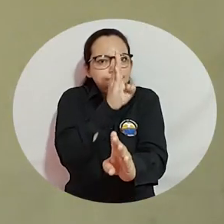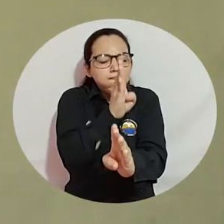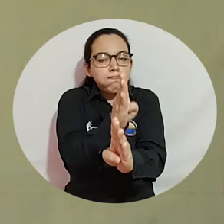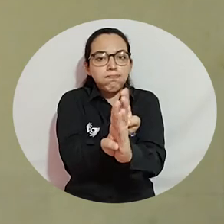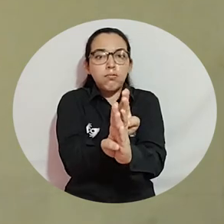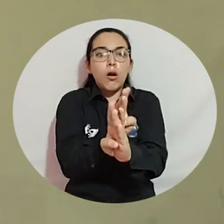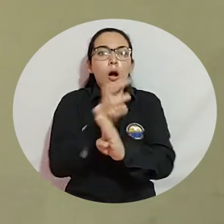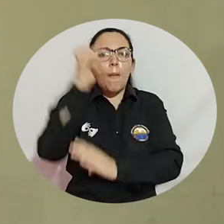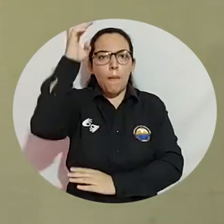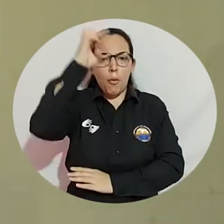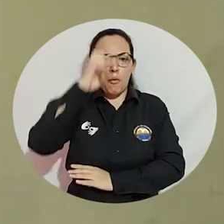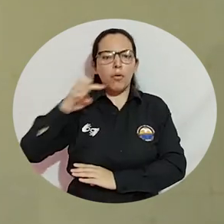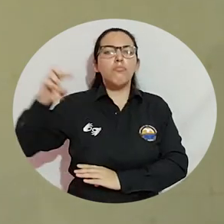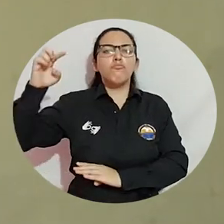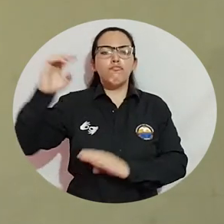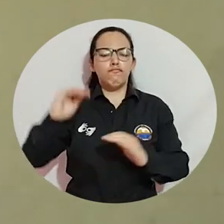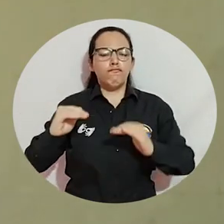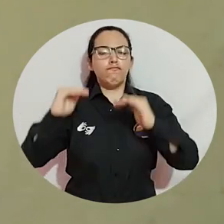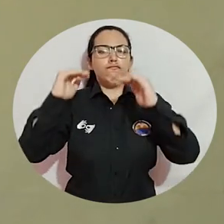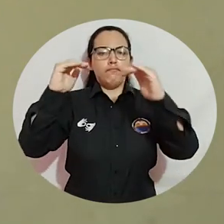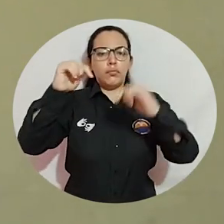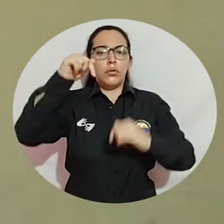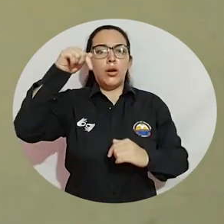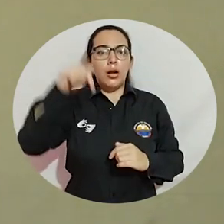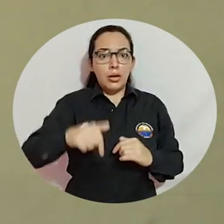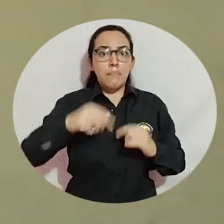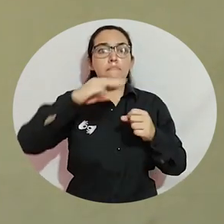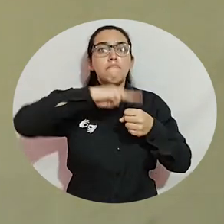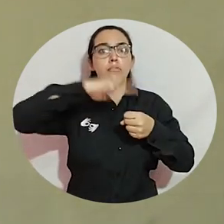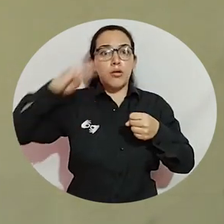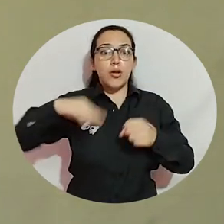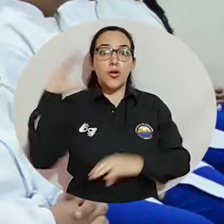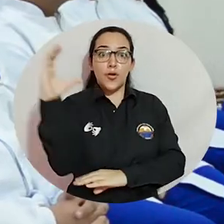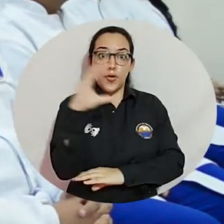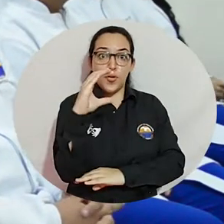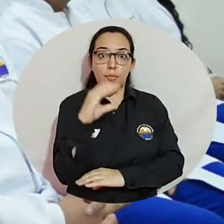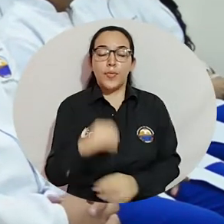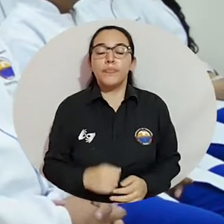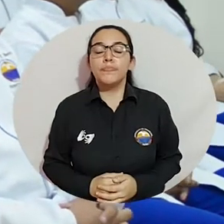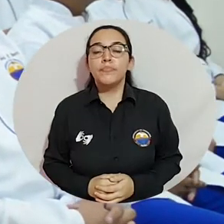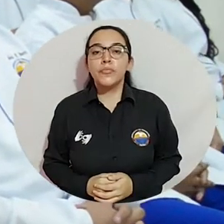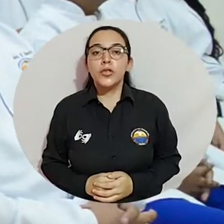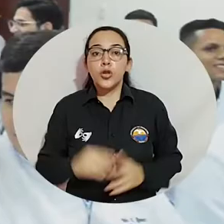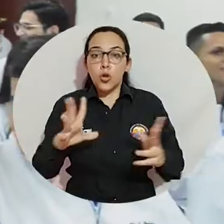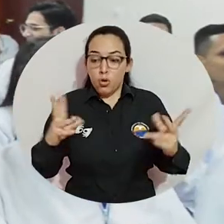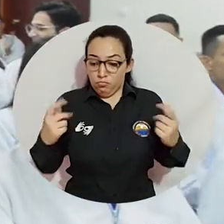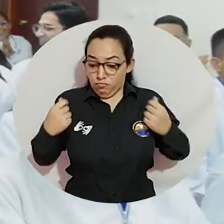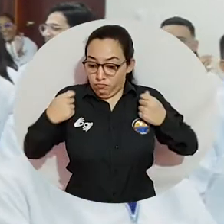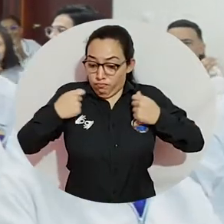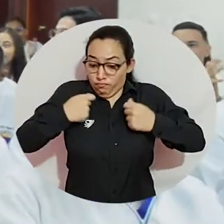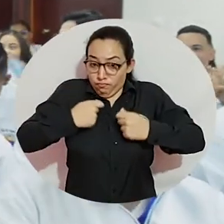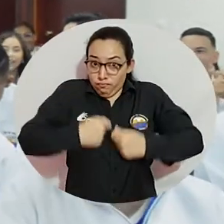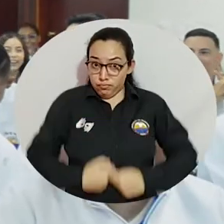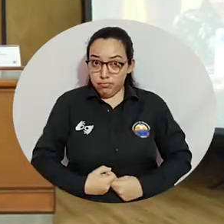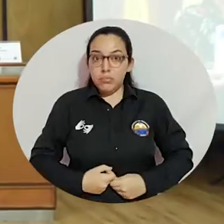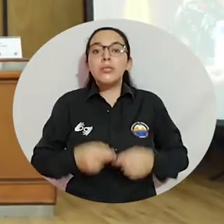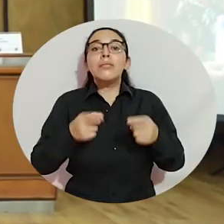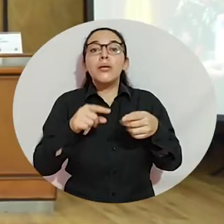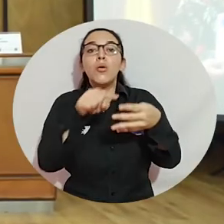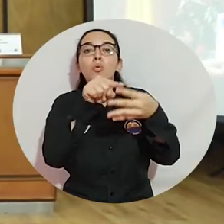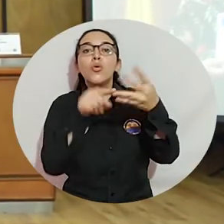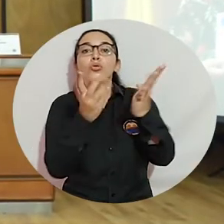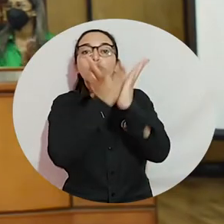para ser grandes profesionales que imparten el magdalena y todas colombia durante la imposición de batas también se entregaron